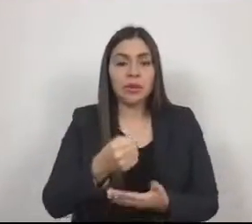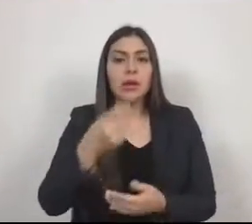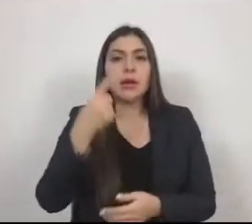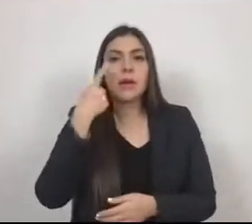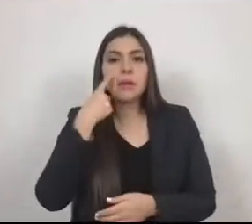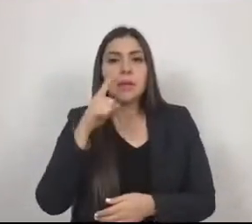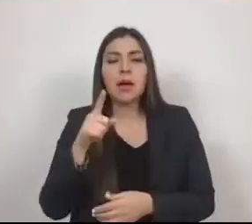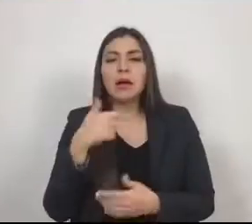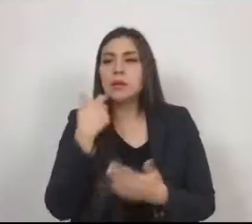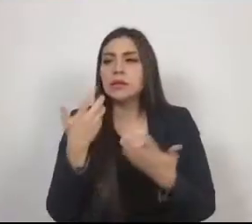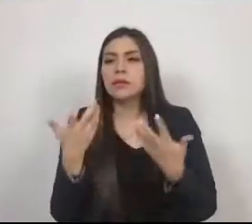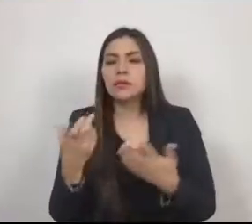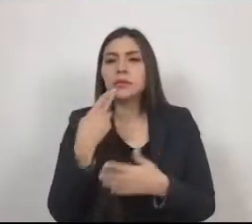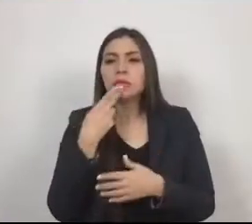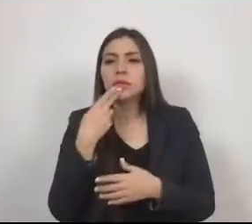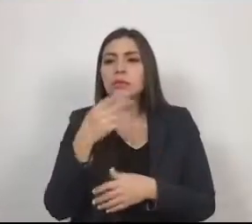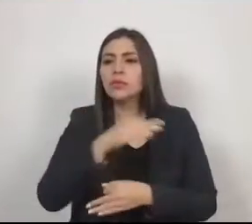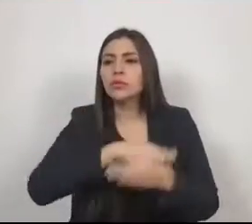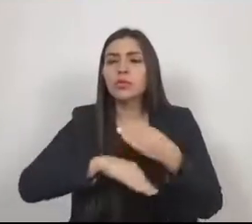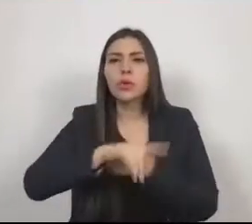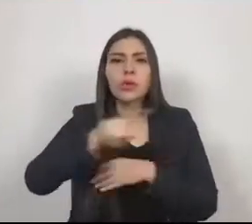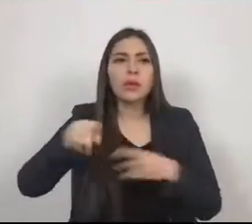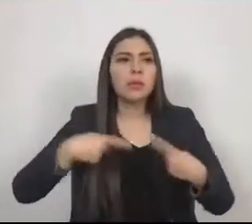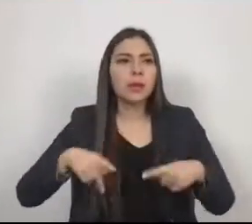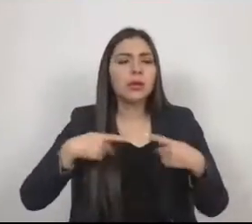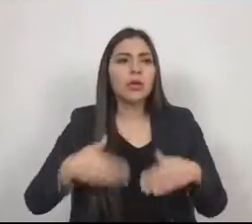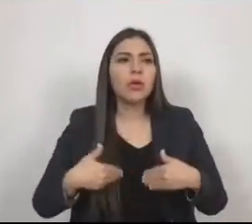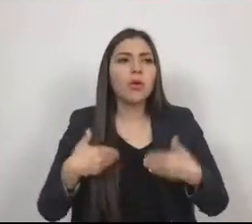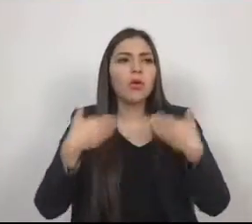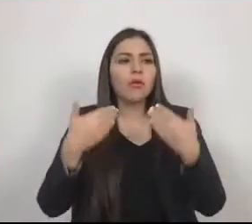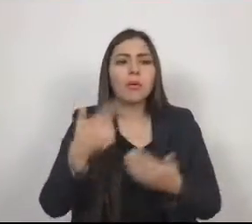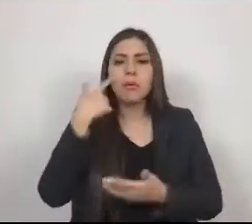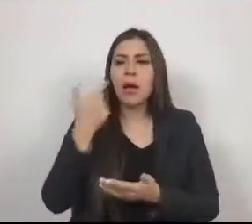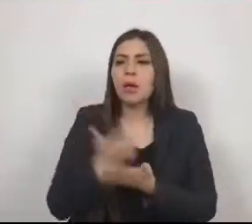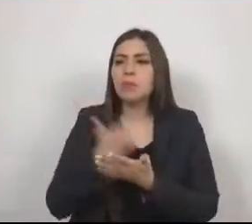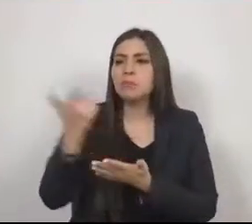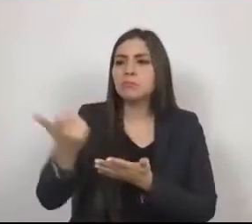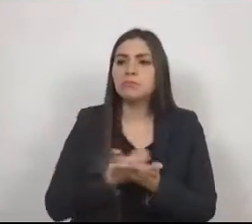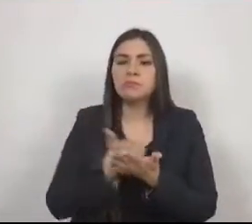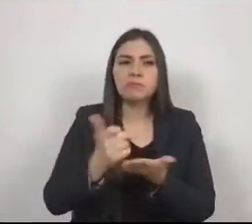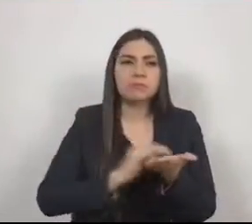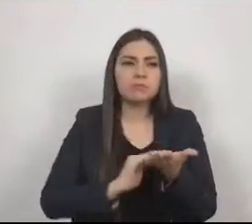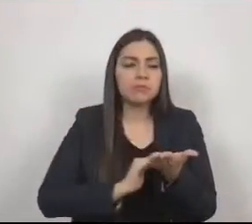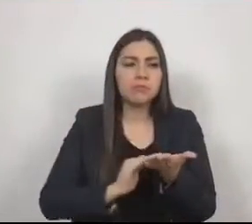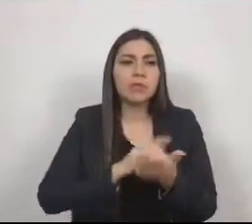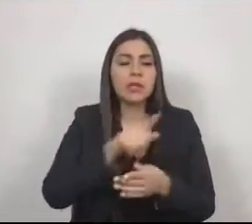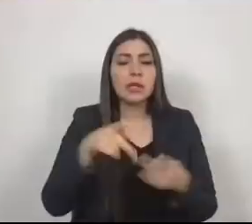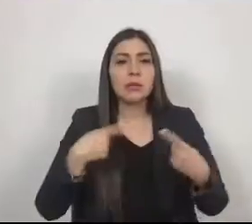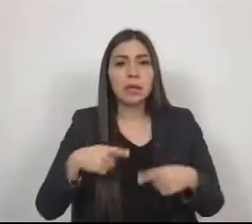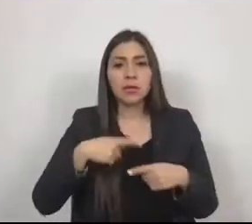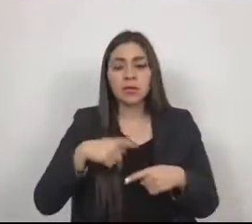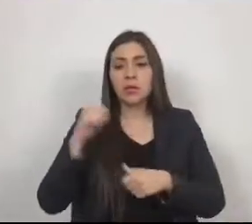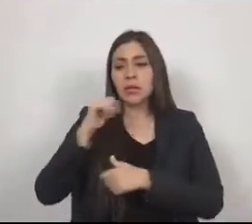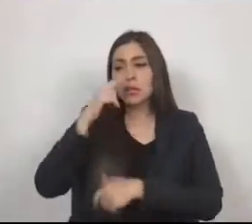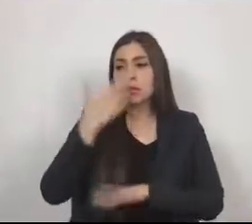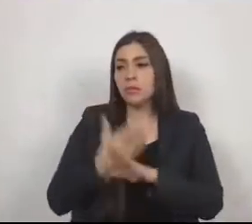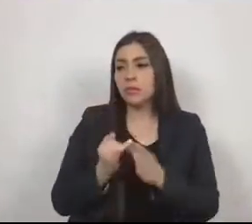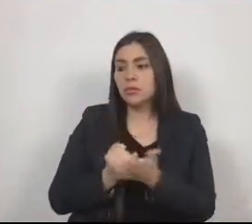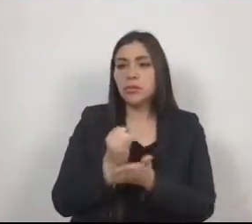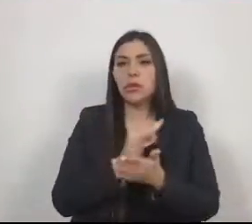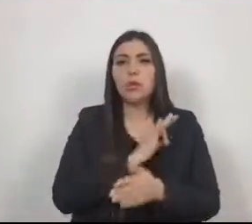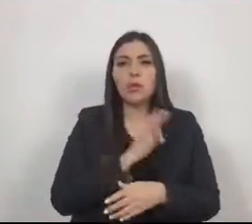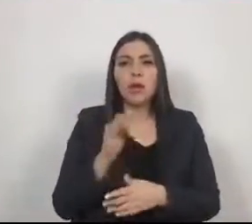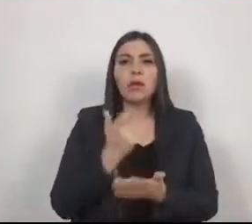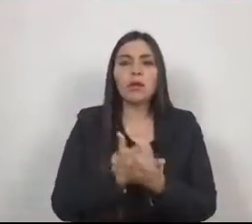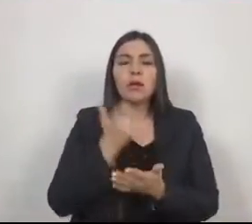busca hacer líquida la confianza estatal con alguna garantía de pago. Esto permite a los tomadores de decisiones acceder a una promesa de